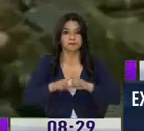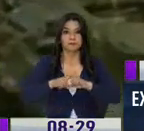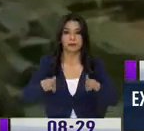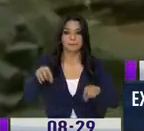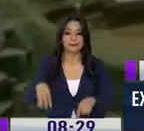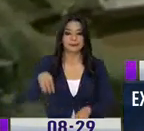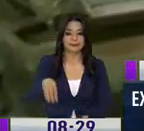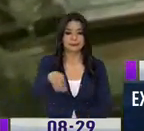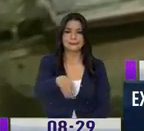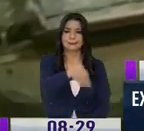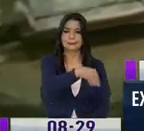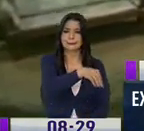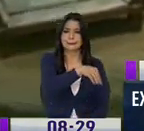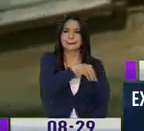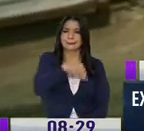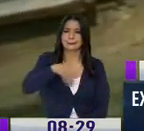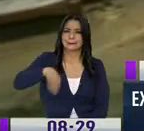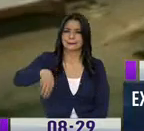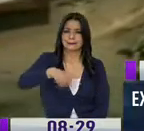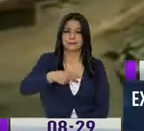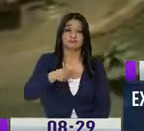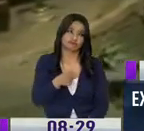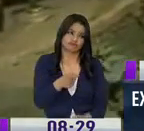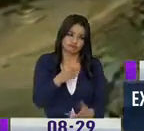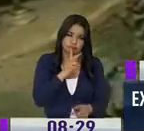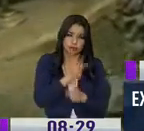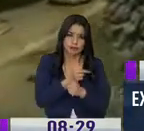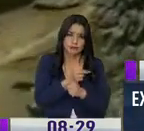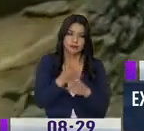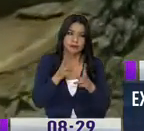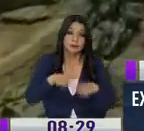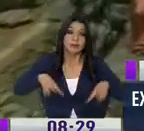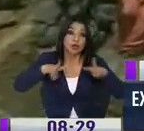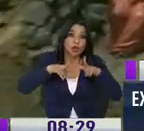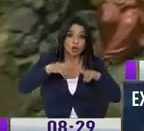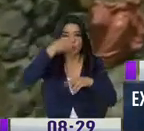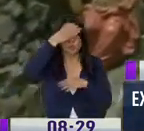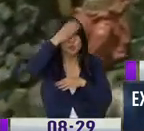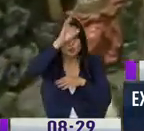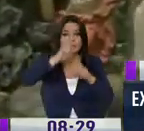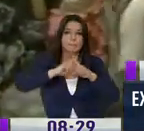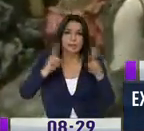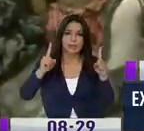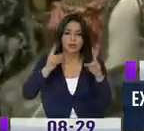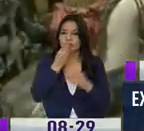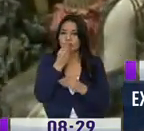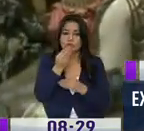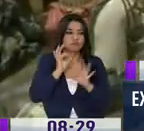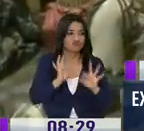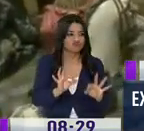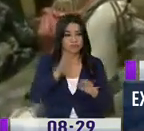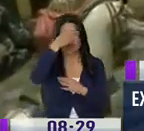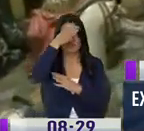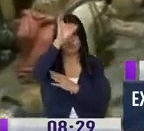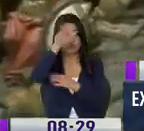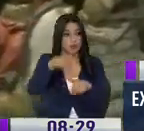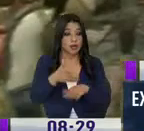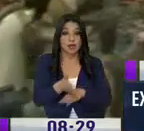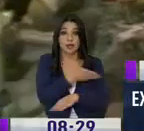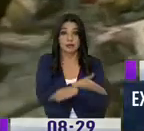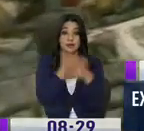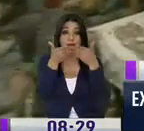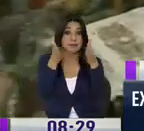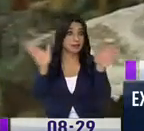piezas, centenares de piezas, y además del valor cultural, tiene un valor económico por el cual las madrecitas de este monasterio no habían